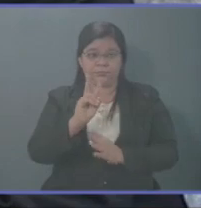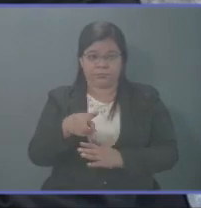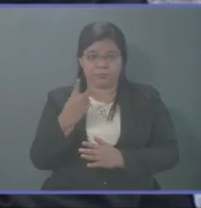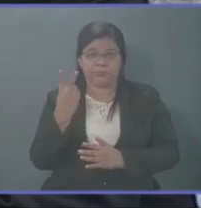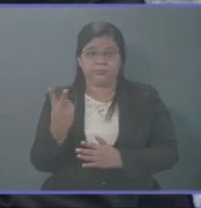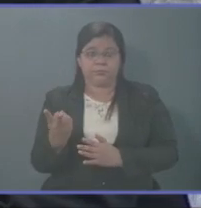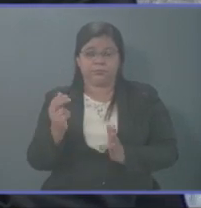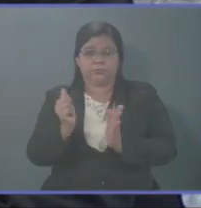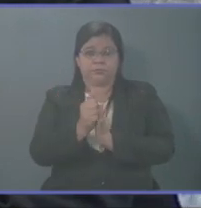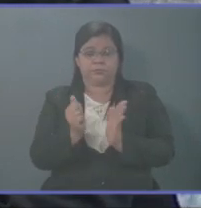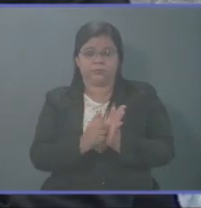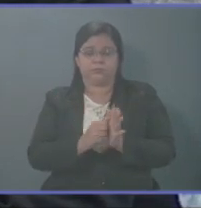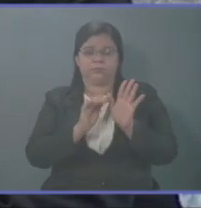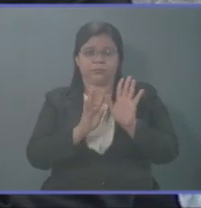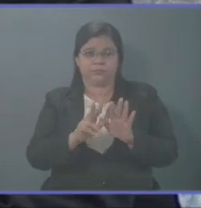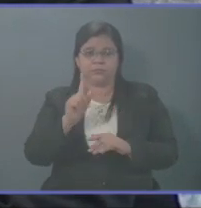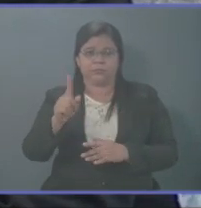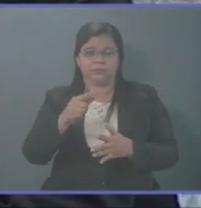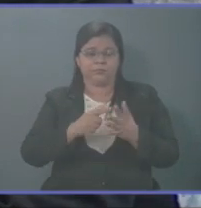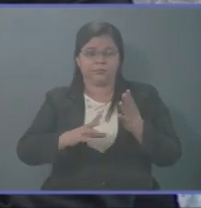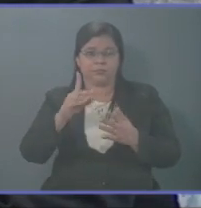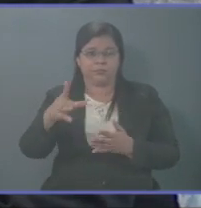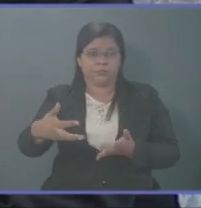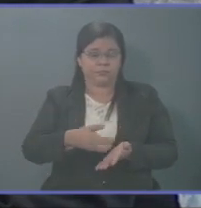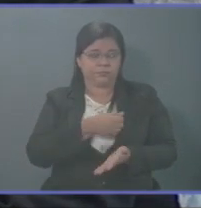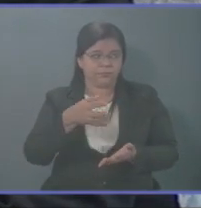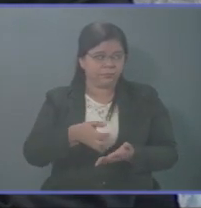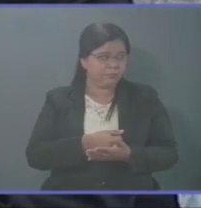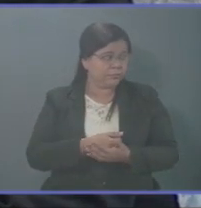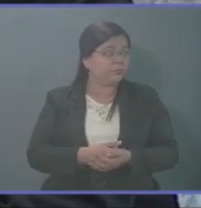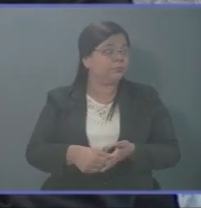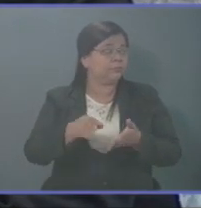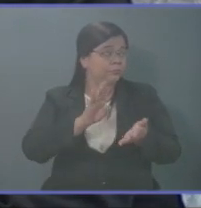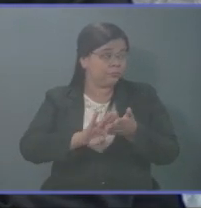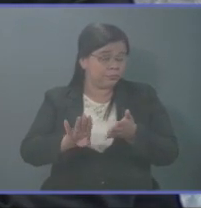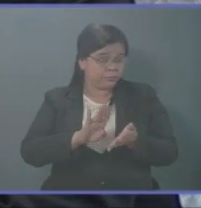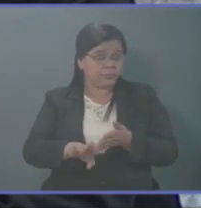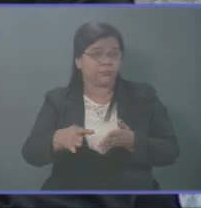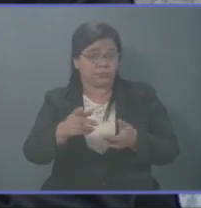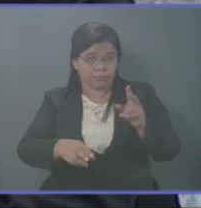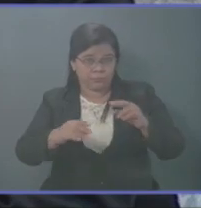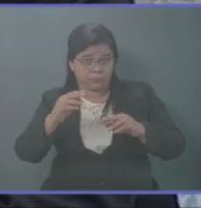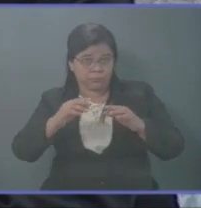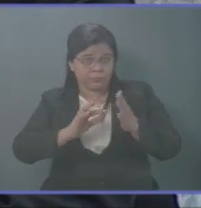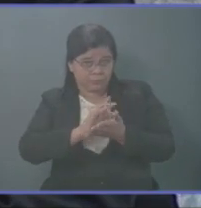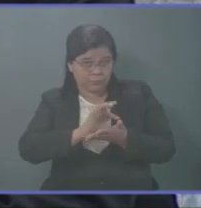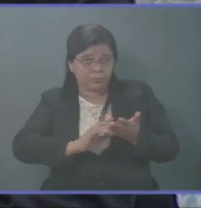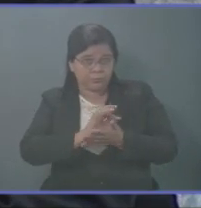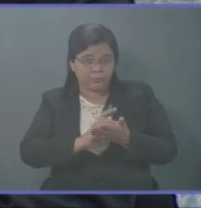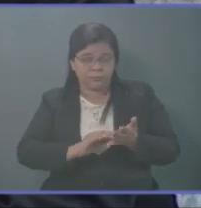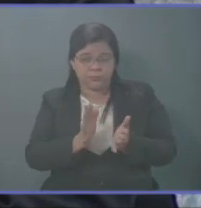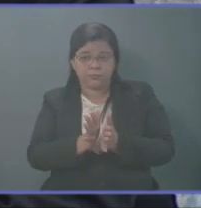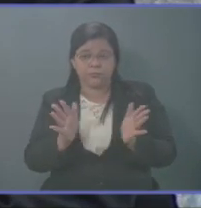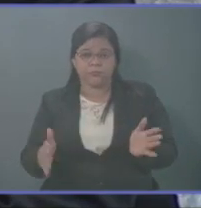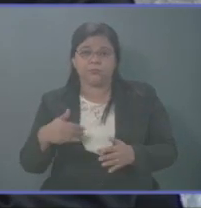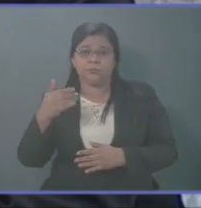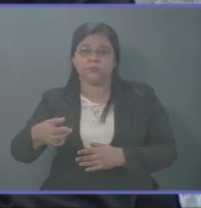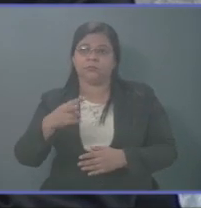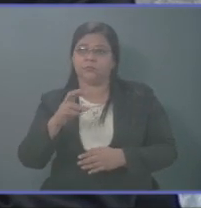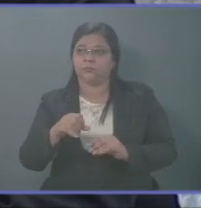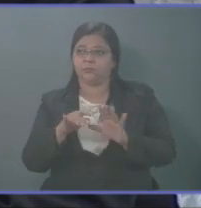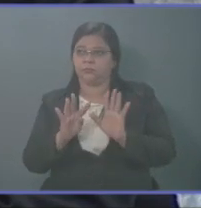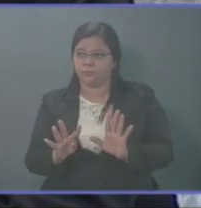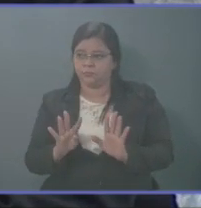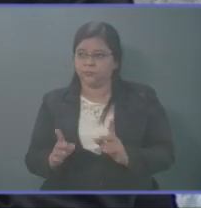del artículo 91 del Código Tributario para presentar el balance general del cierre del ejercicio fiscal 2019